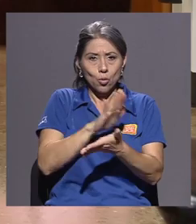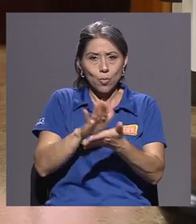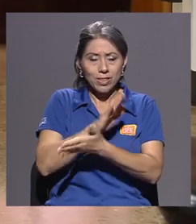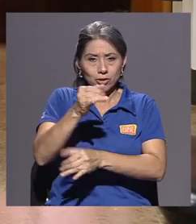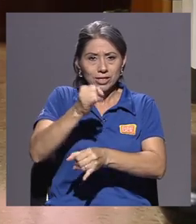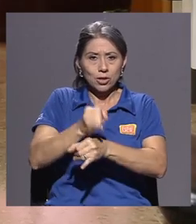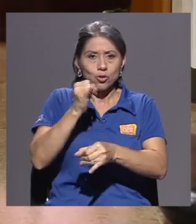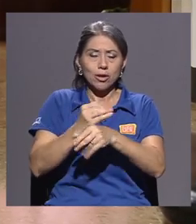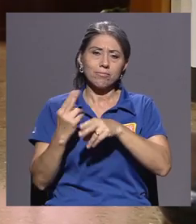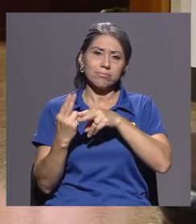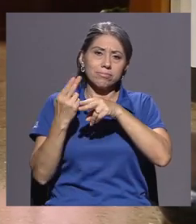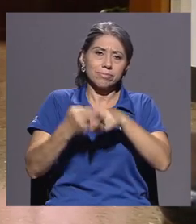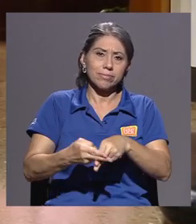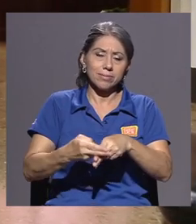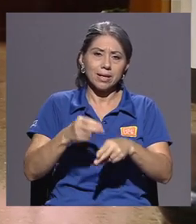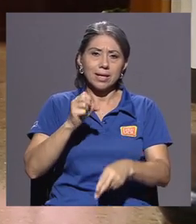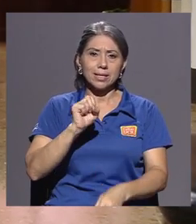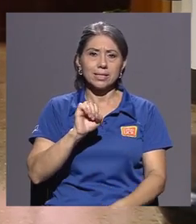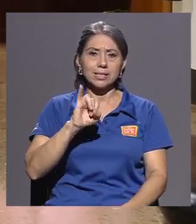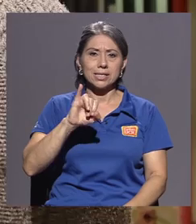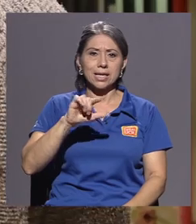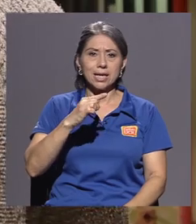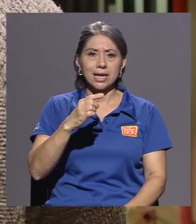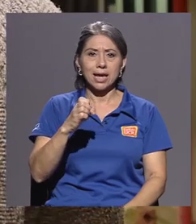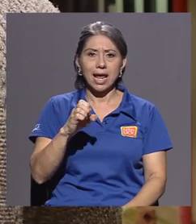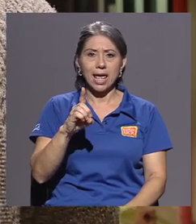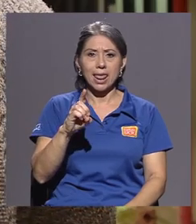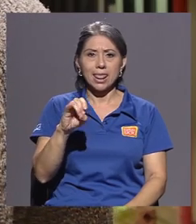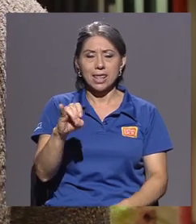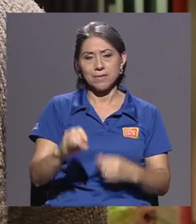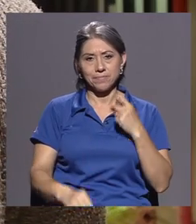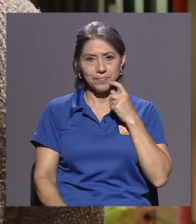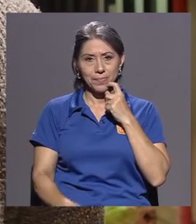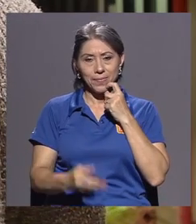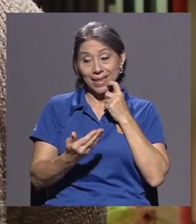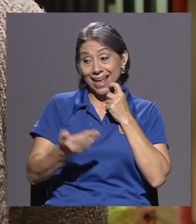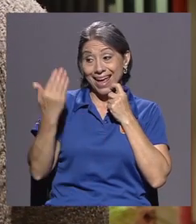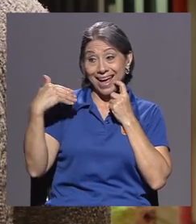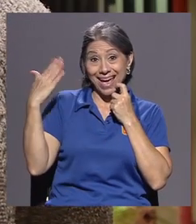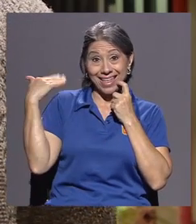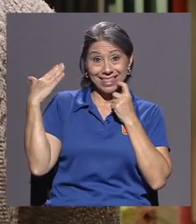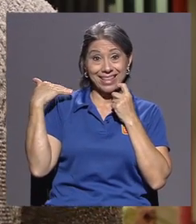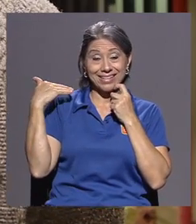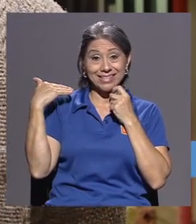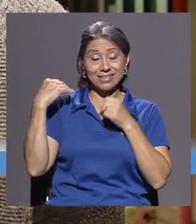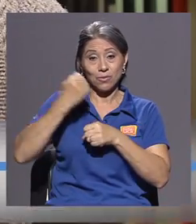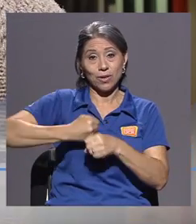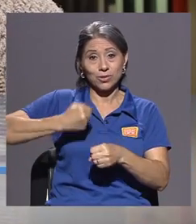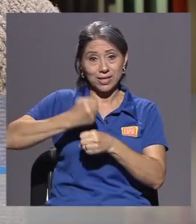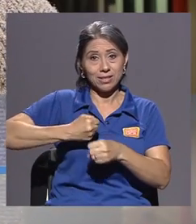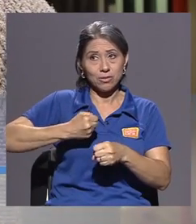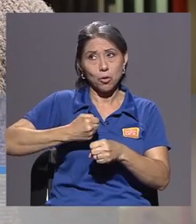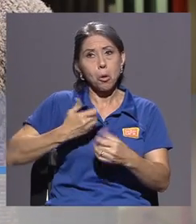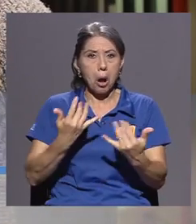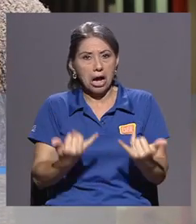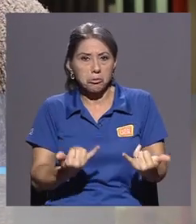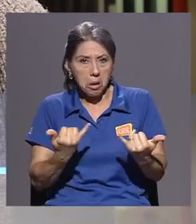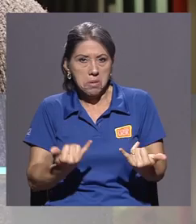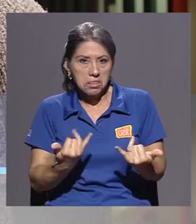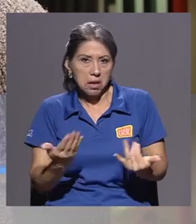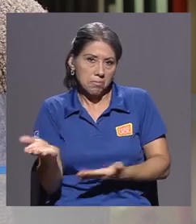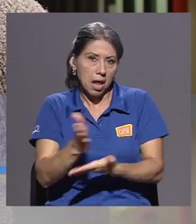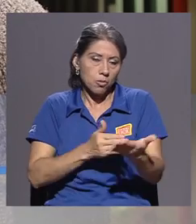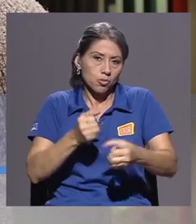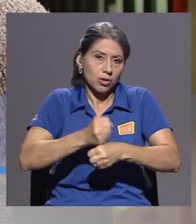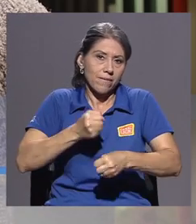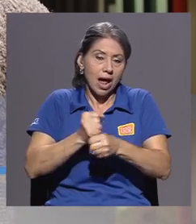institucional, más conocido como SIGEDI. Antes, por ejemplo, cuando se trabajaba con, o actualmente en algunas unidades se